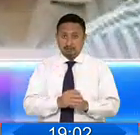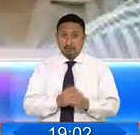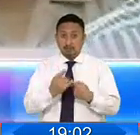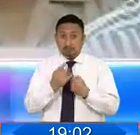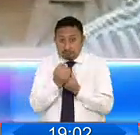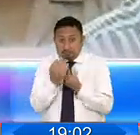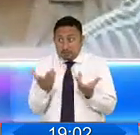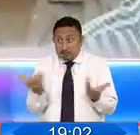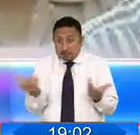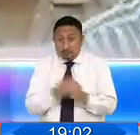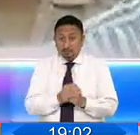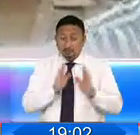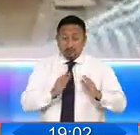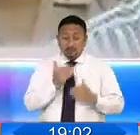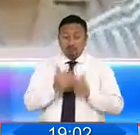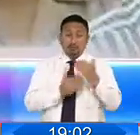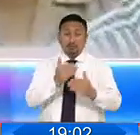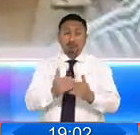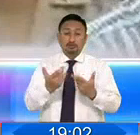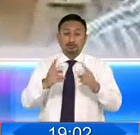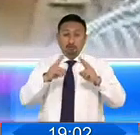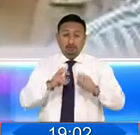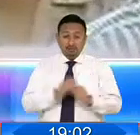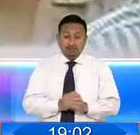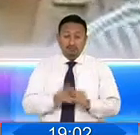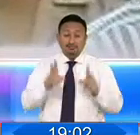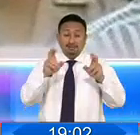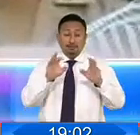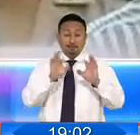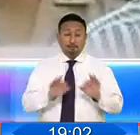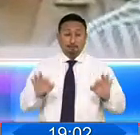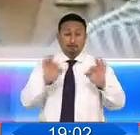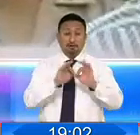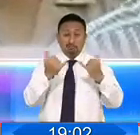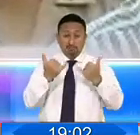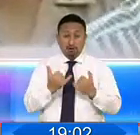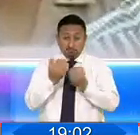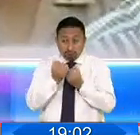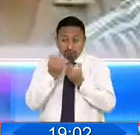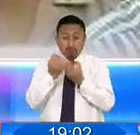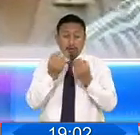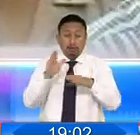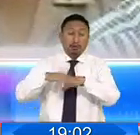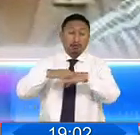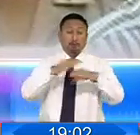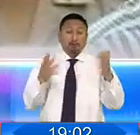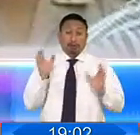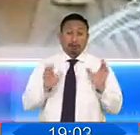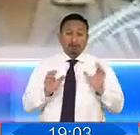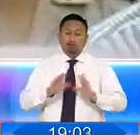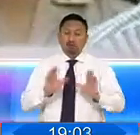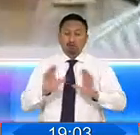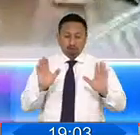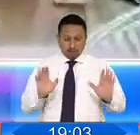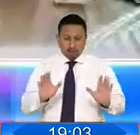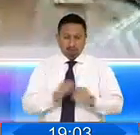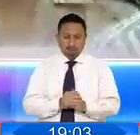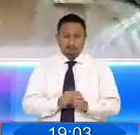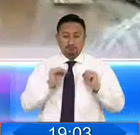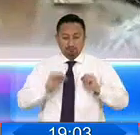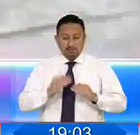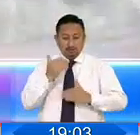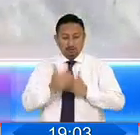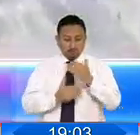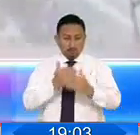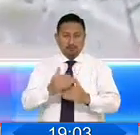dar porque todo tiene que ser proceso de investigación. Son temas tan delicados y tan serios que lo que menos necesitamos en este sentido es especulación, para poderlos trabajar de